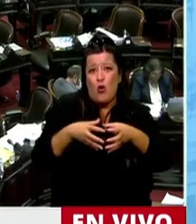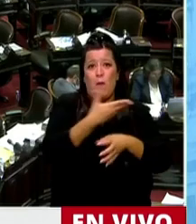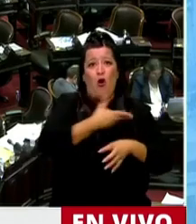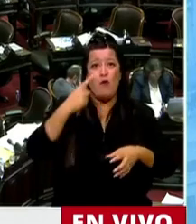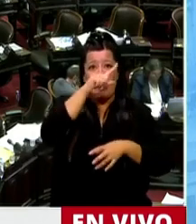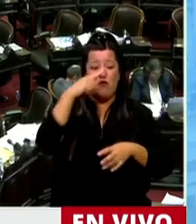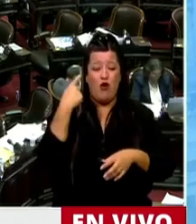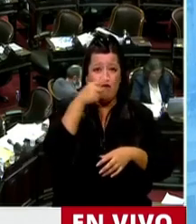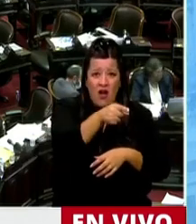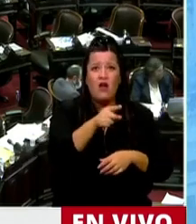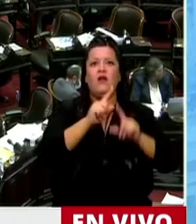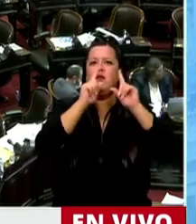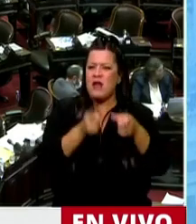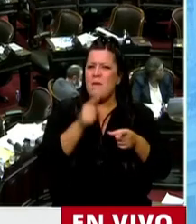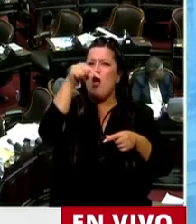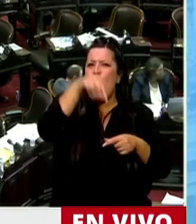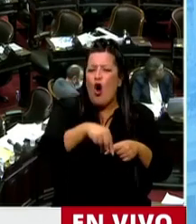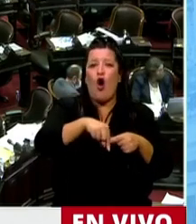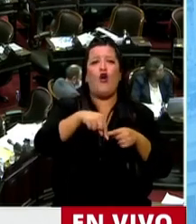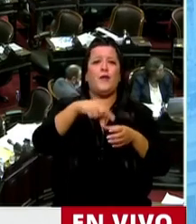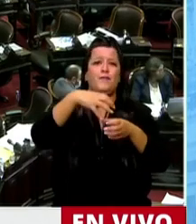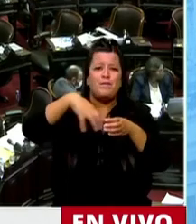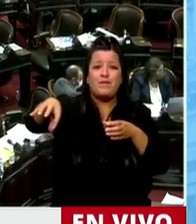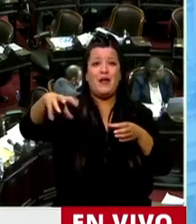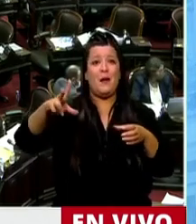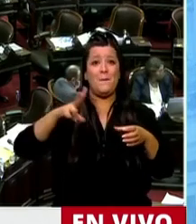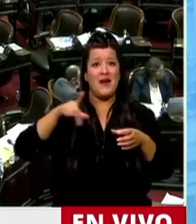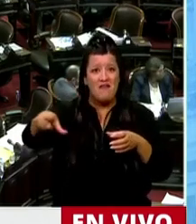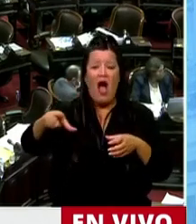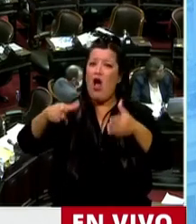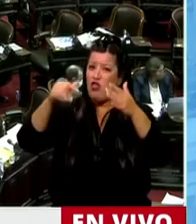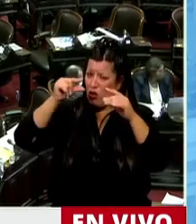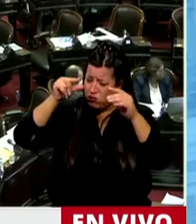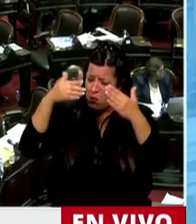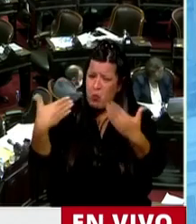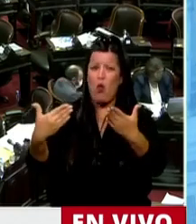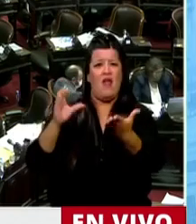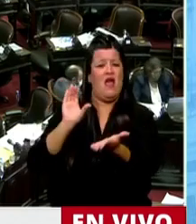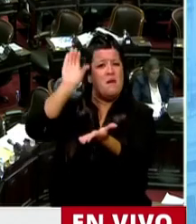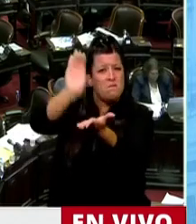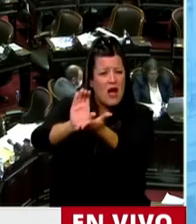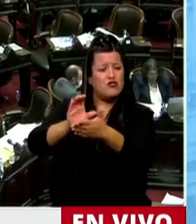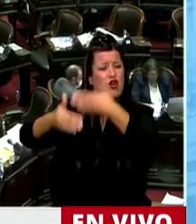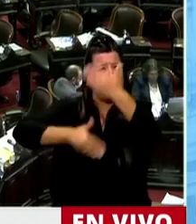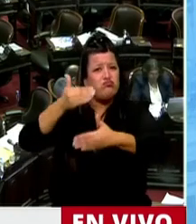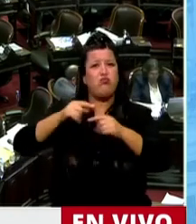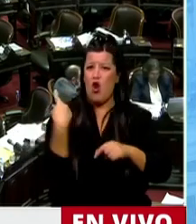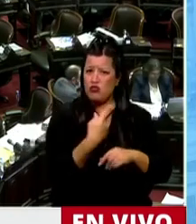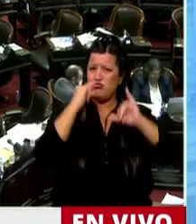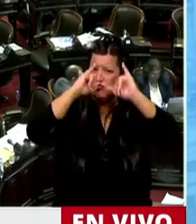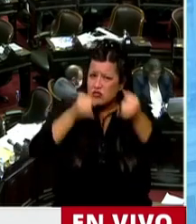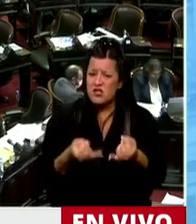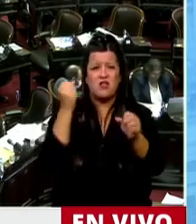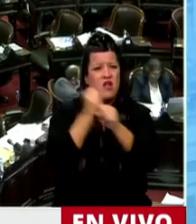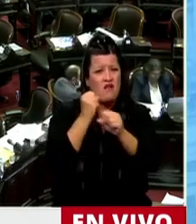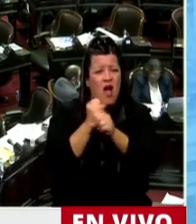hoy también el sector privado pueda hacer las inversiones correspondientes. Nosotros sí trabajamos para